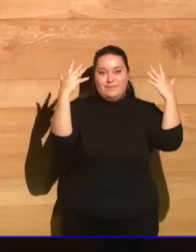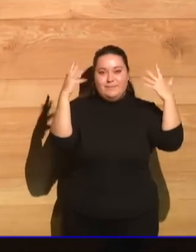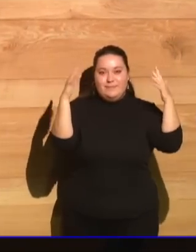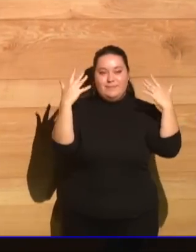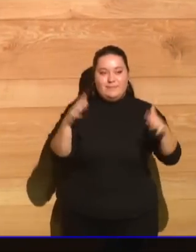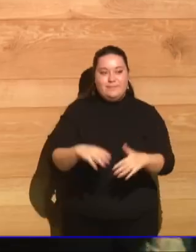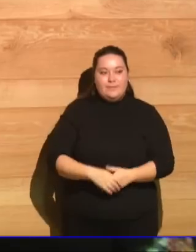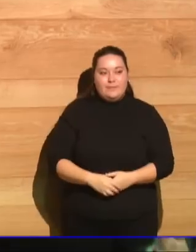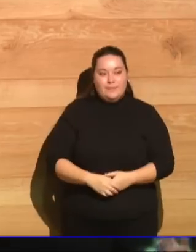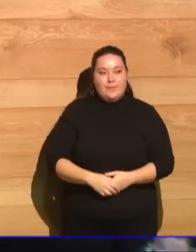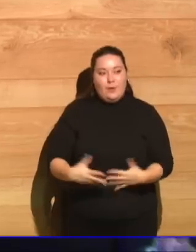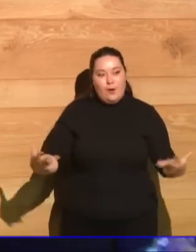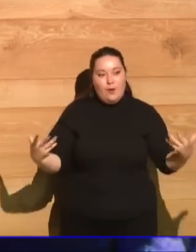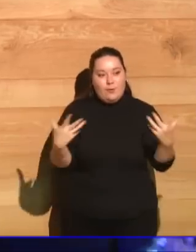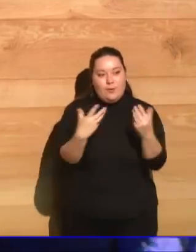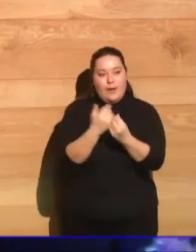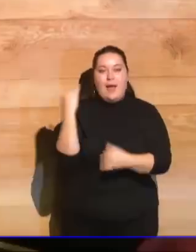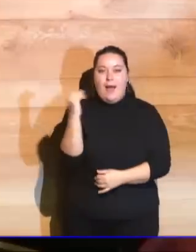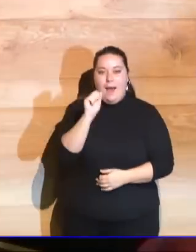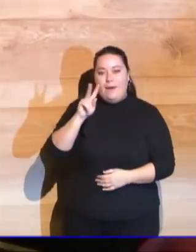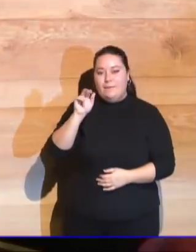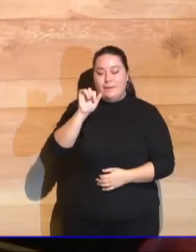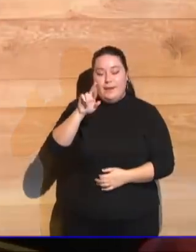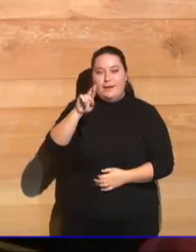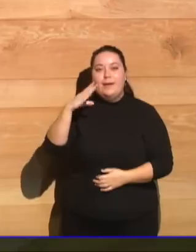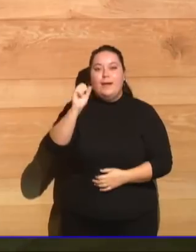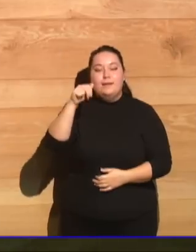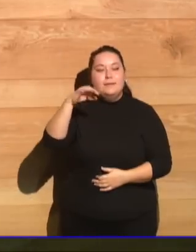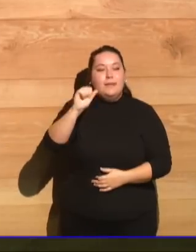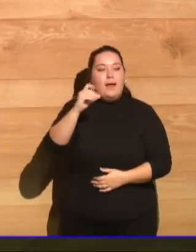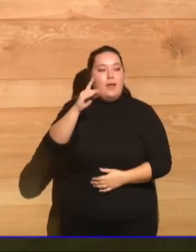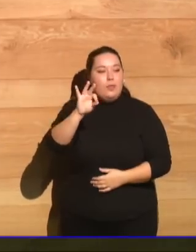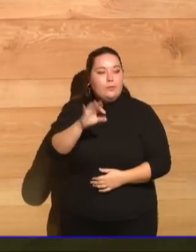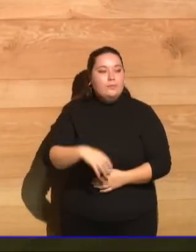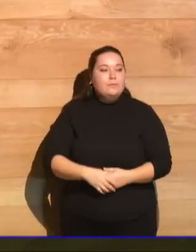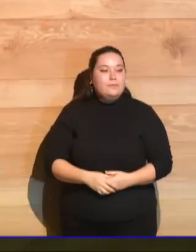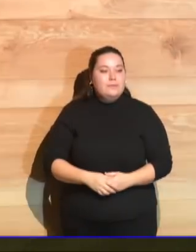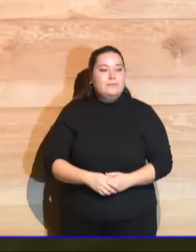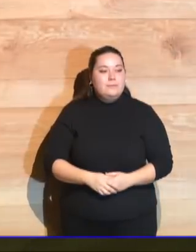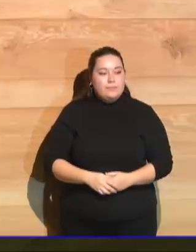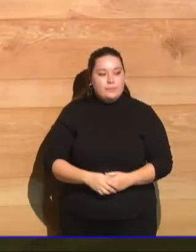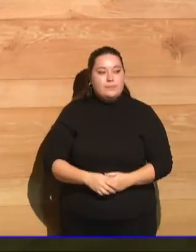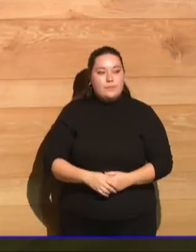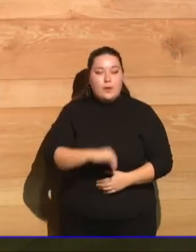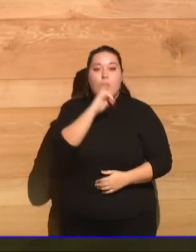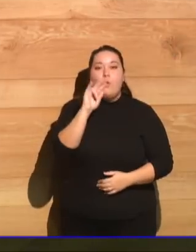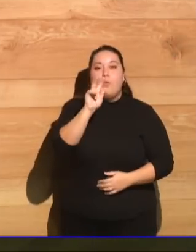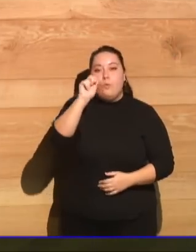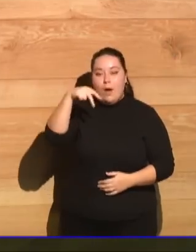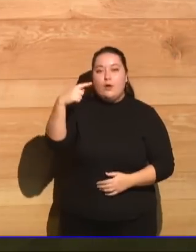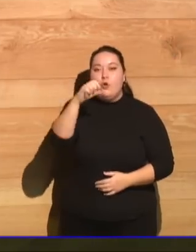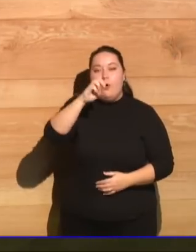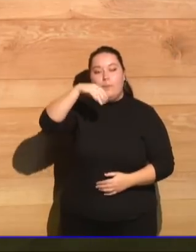Hoy está con nosotros Javier Cansado. ¡Bravo! Juan Gómez